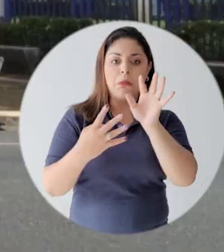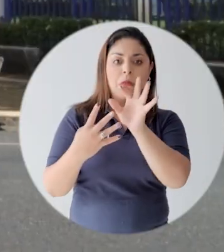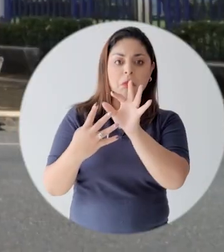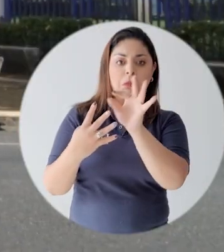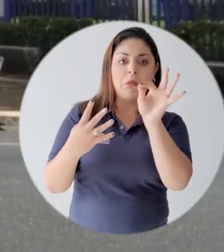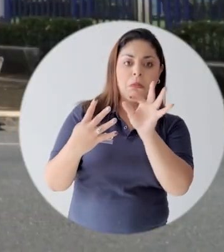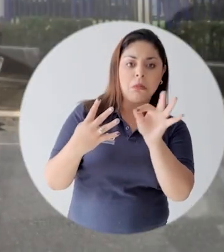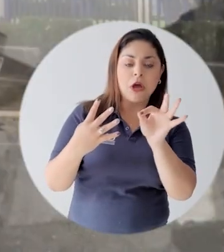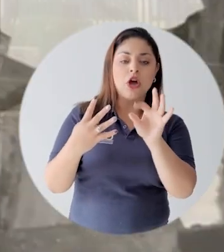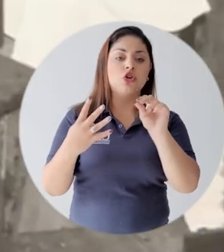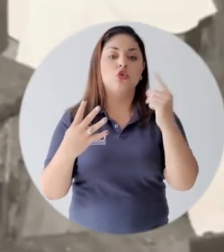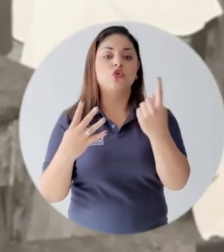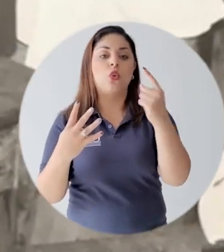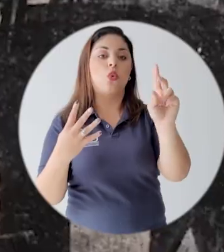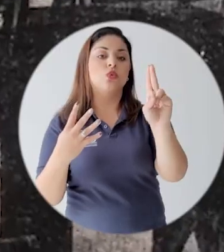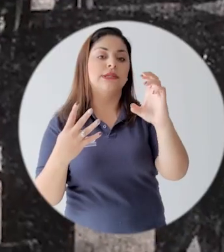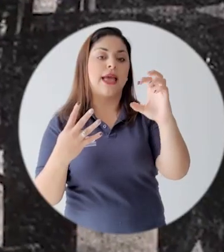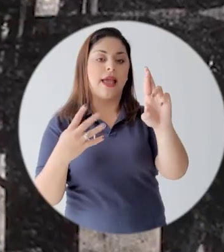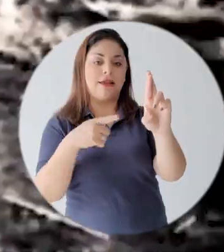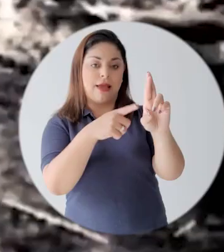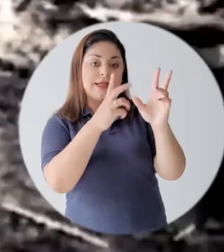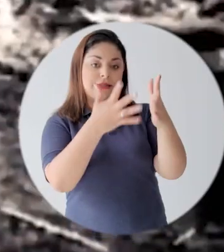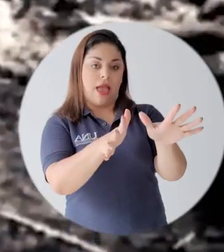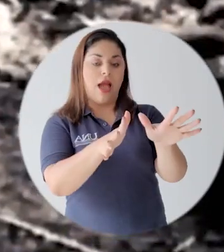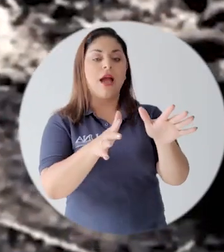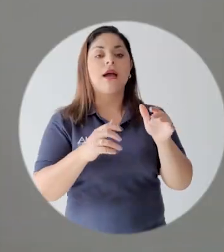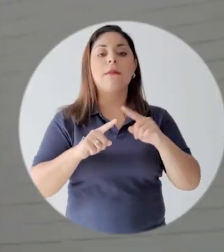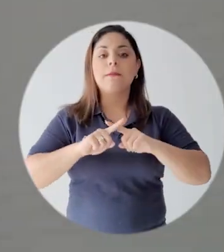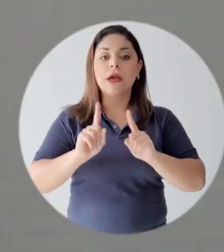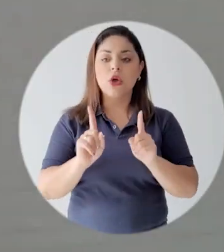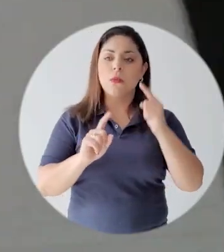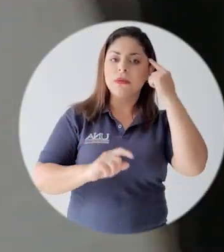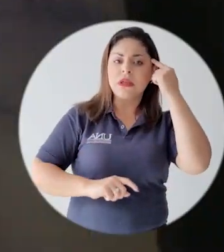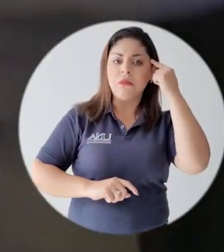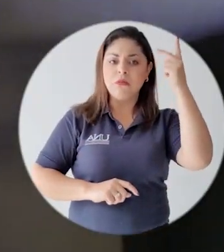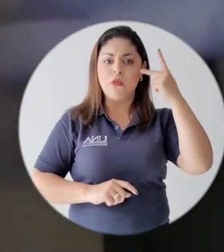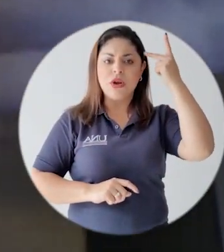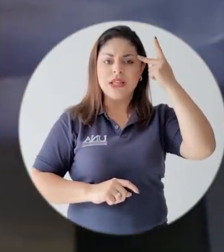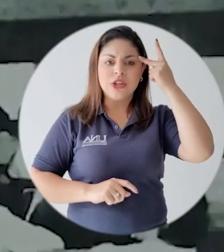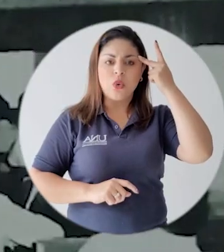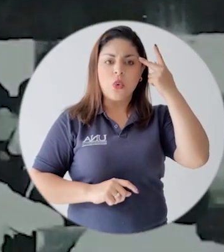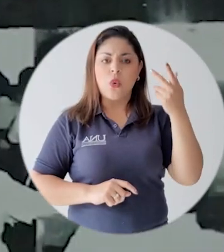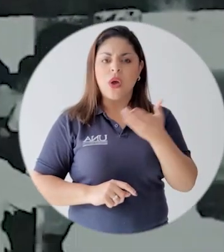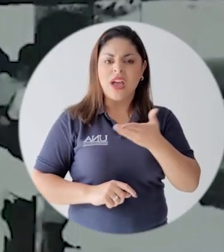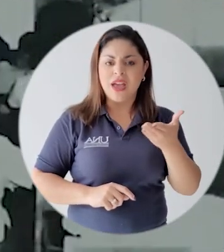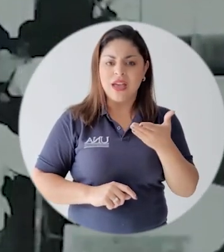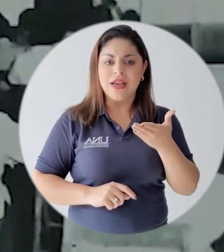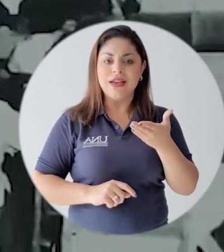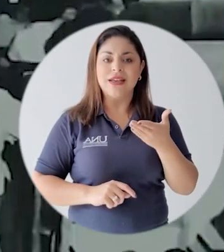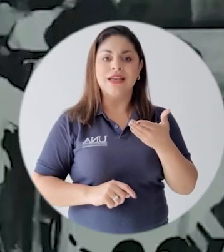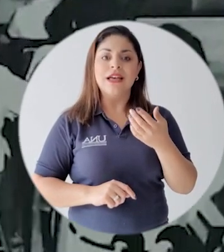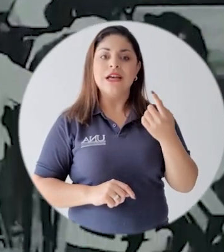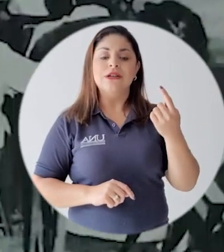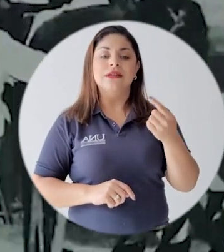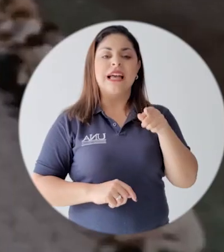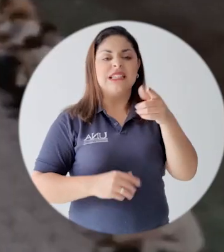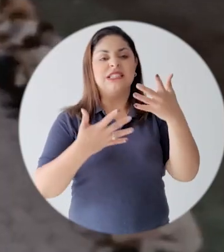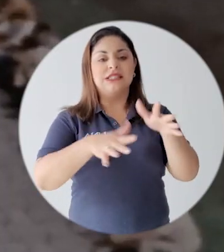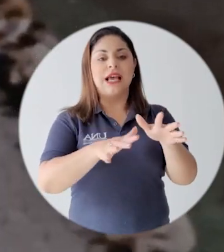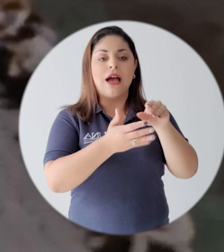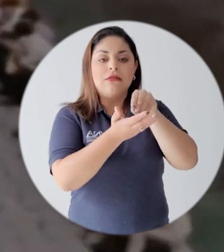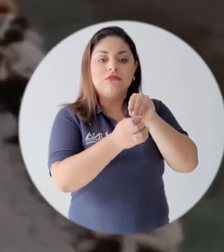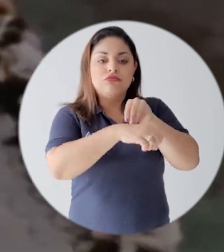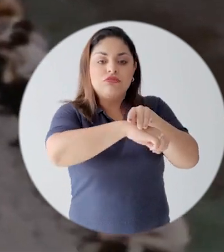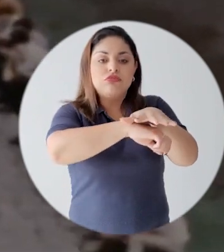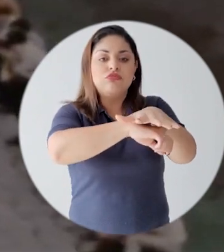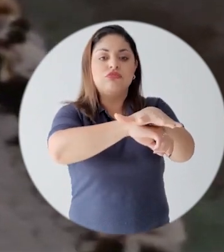universidad alternativa a la misma UCR, sobre la cual los sectores políticos consideraban que se había radicalizado por la